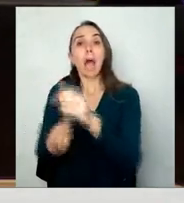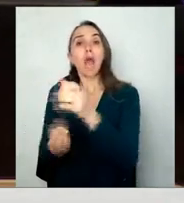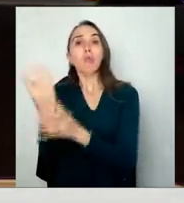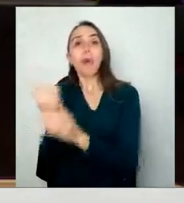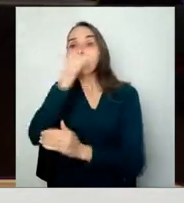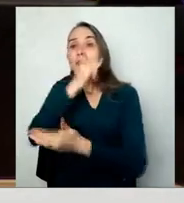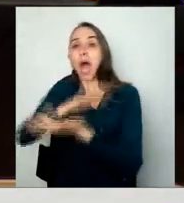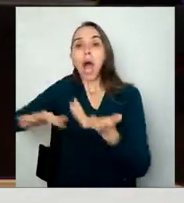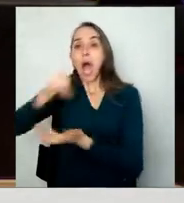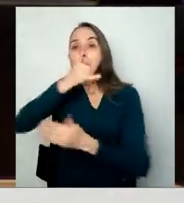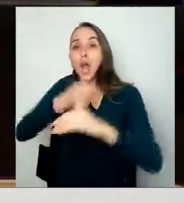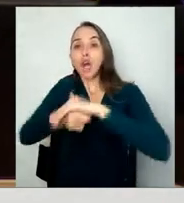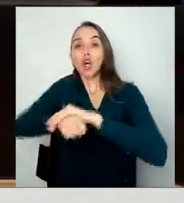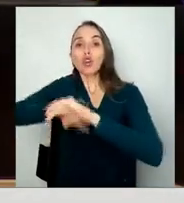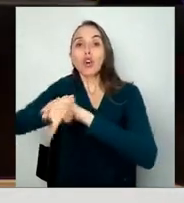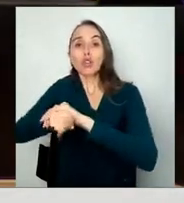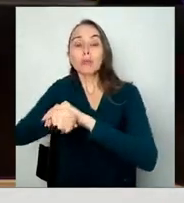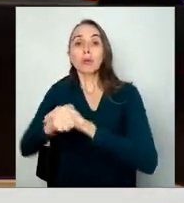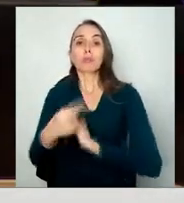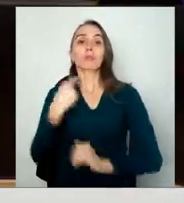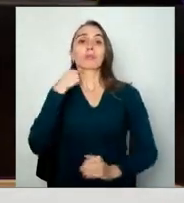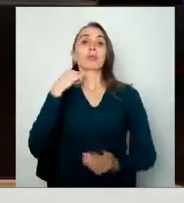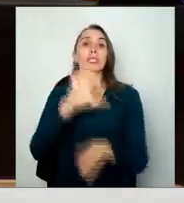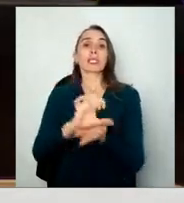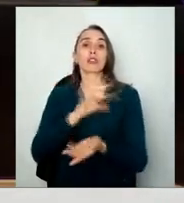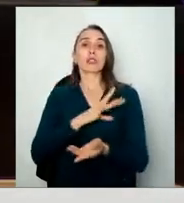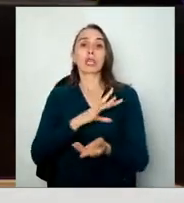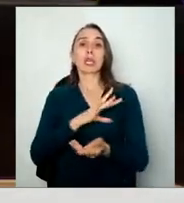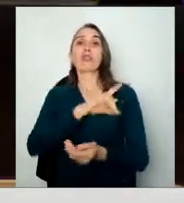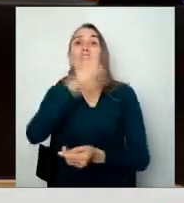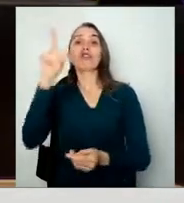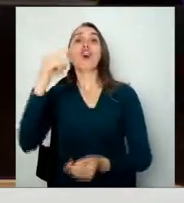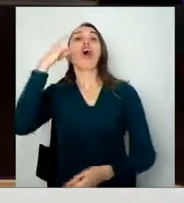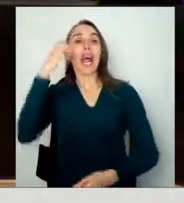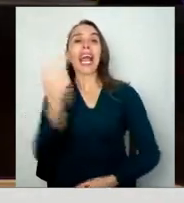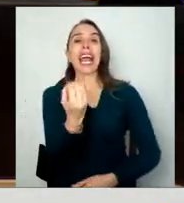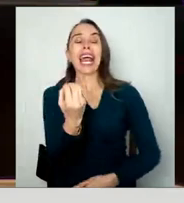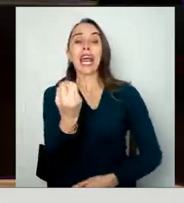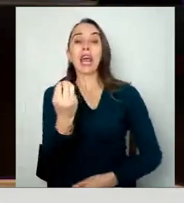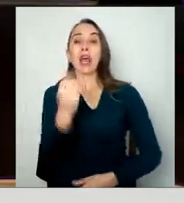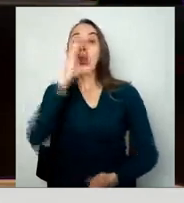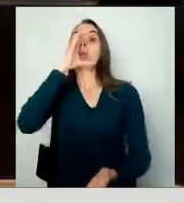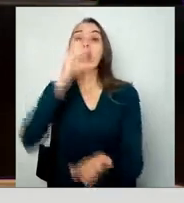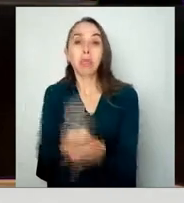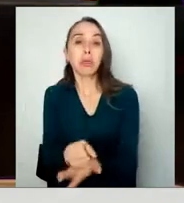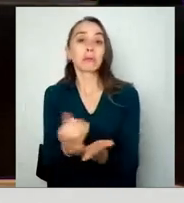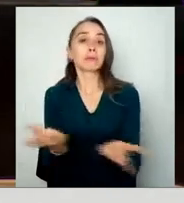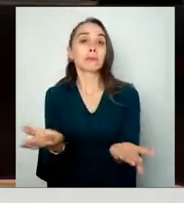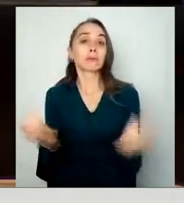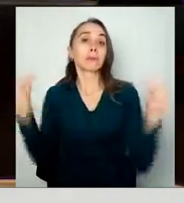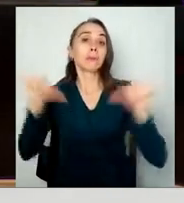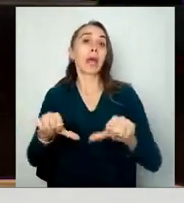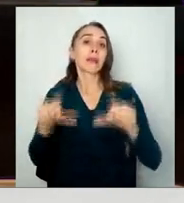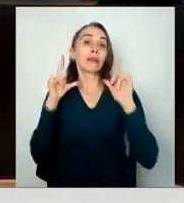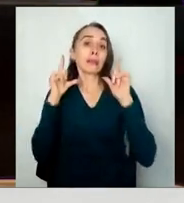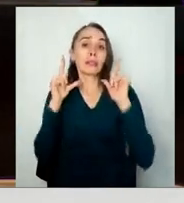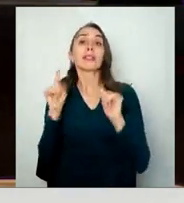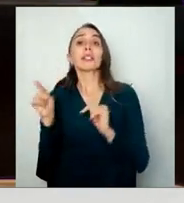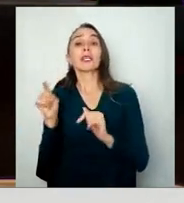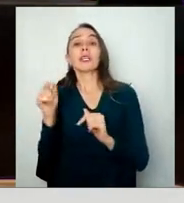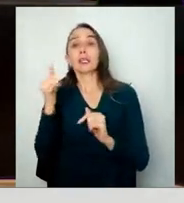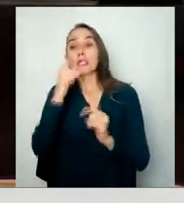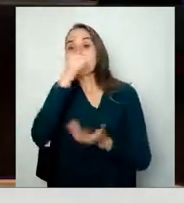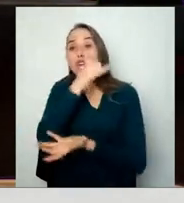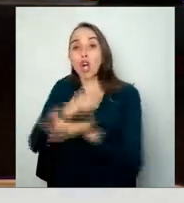al Estado de chile y dañando de esta forma la fe pública la corrupción señora presidenta es inherente a todas las organizaciones